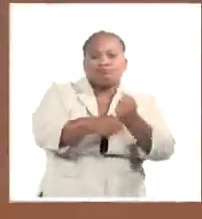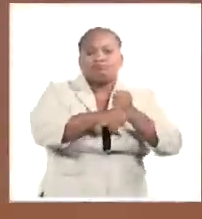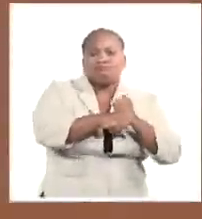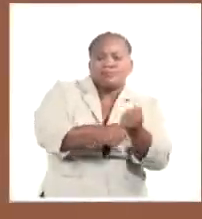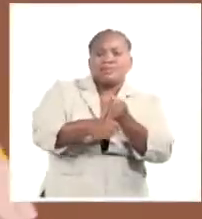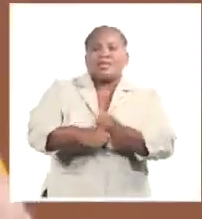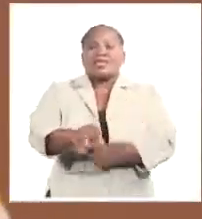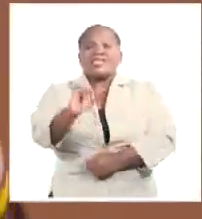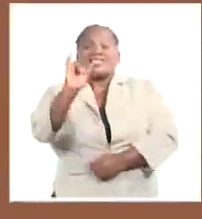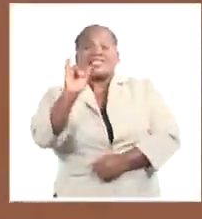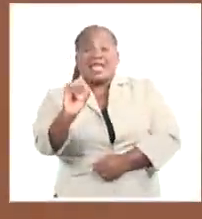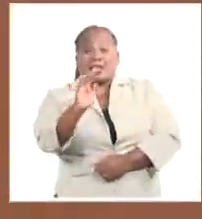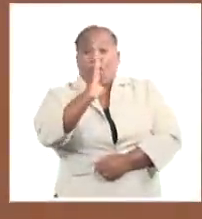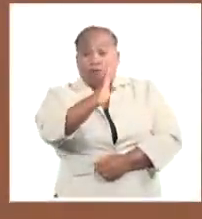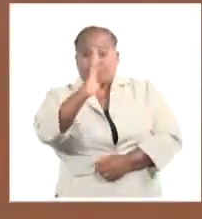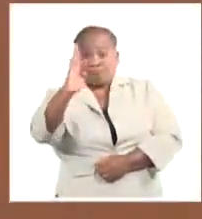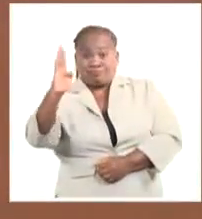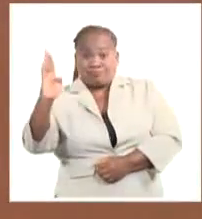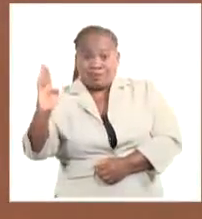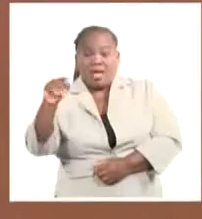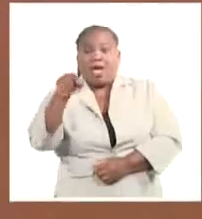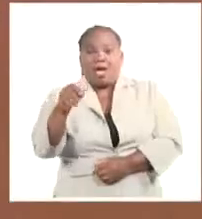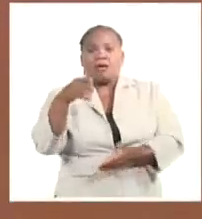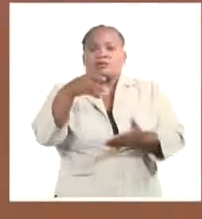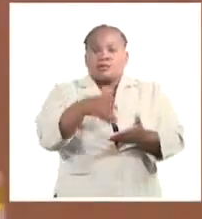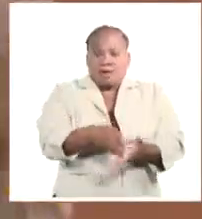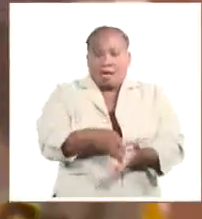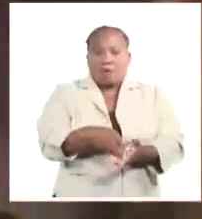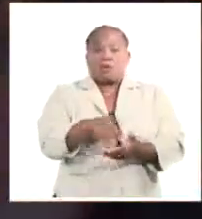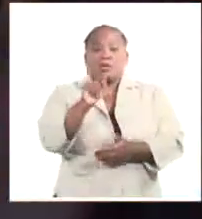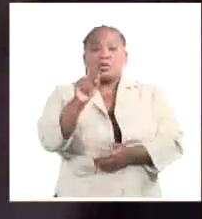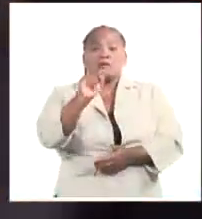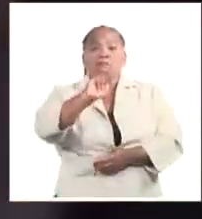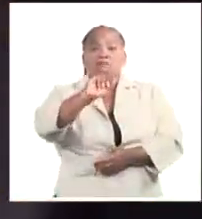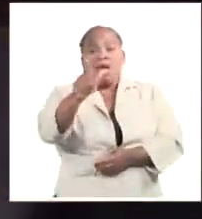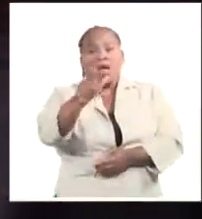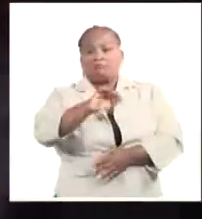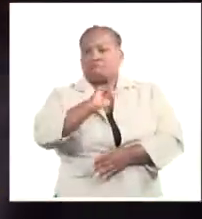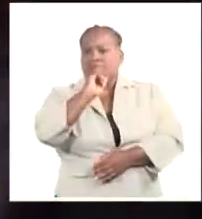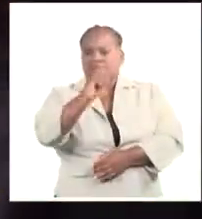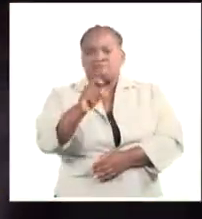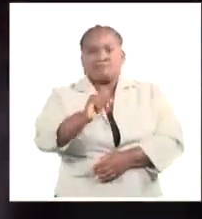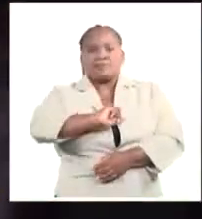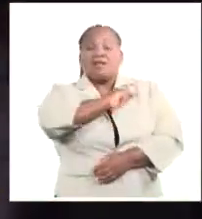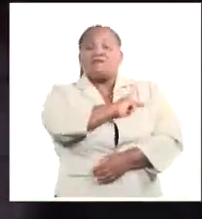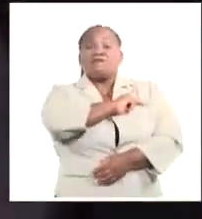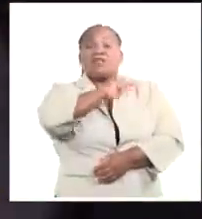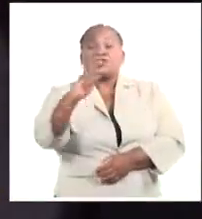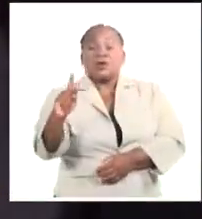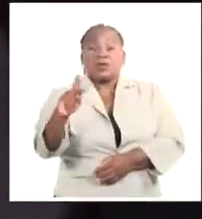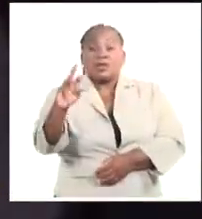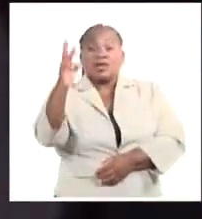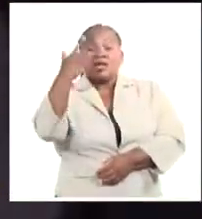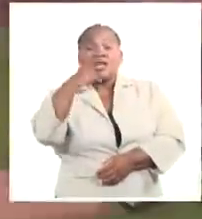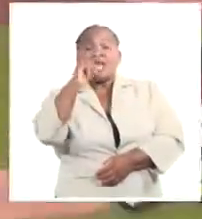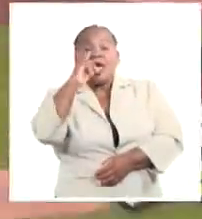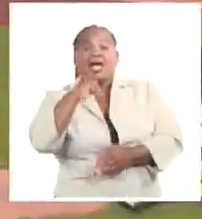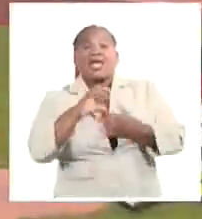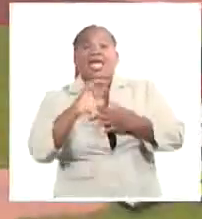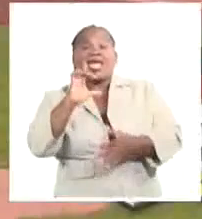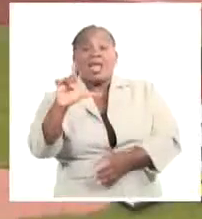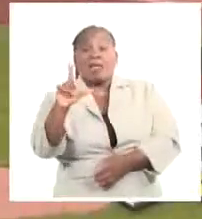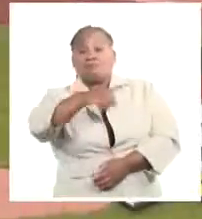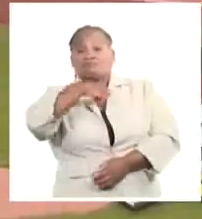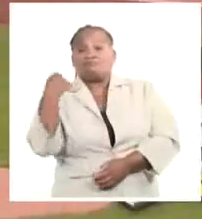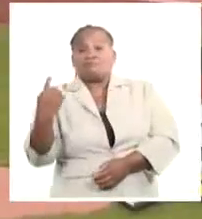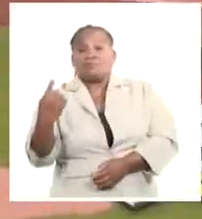sexto, otra vez se consiguieron llegar al home plate y el marcador no se movería más. La victoria quedó a la cuenta de Ranger Suárez y el revés terminó